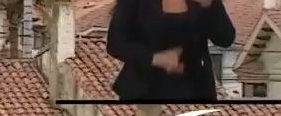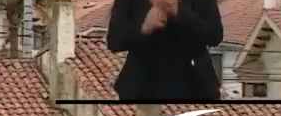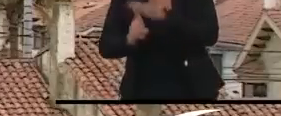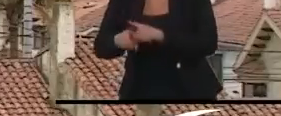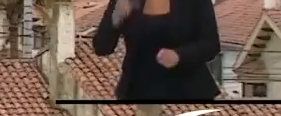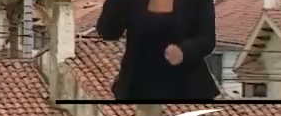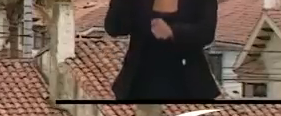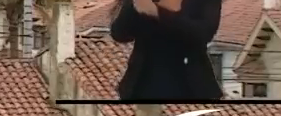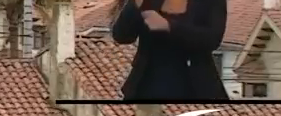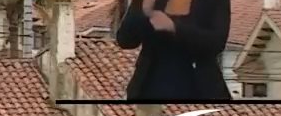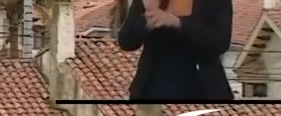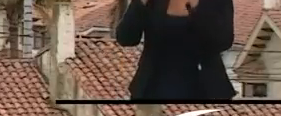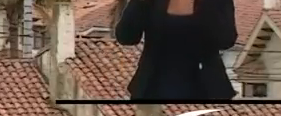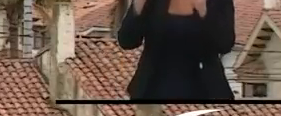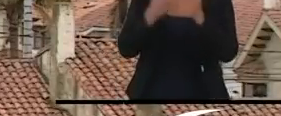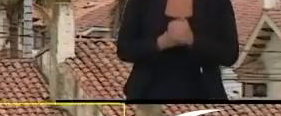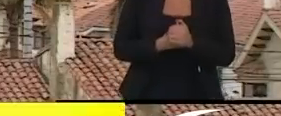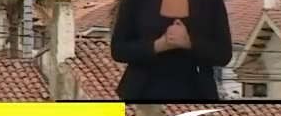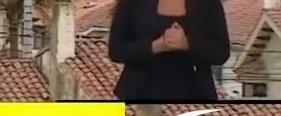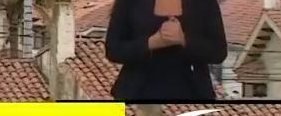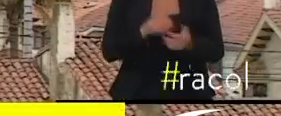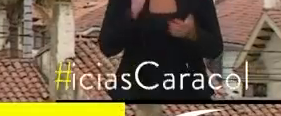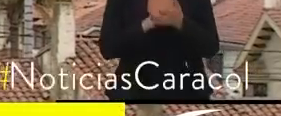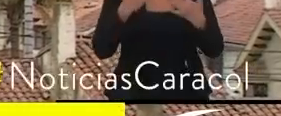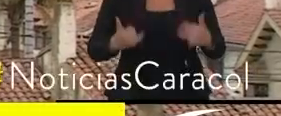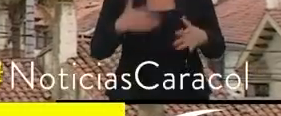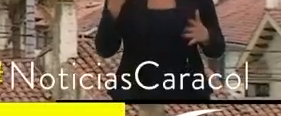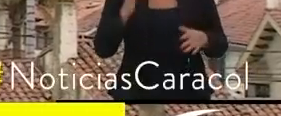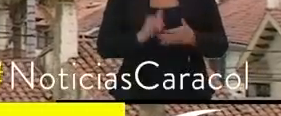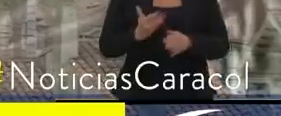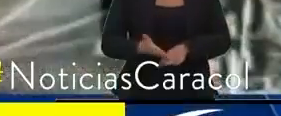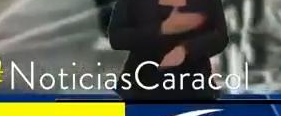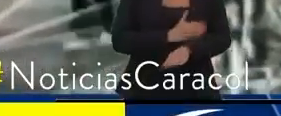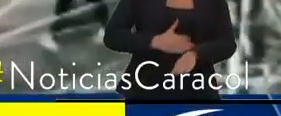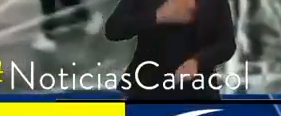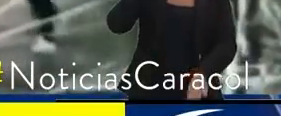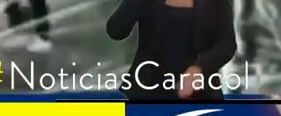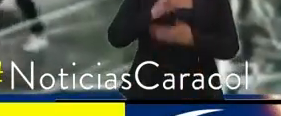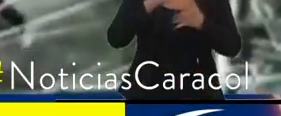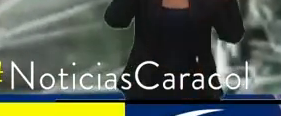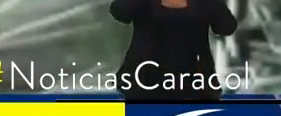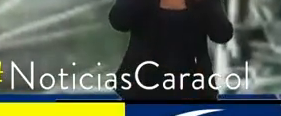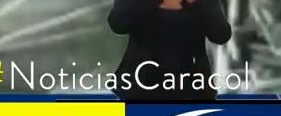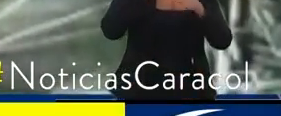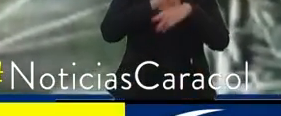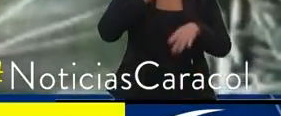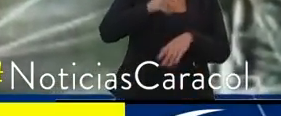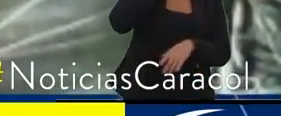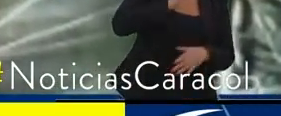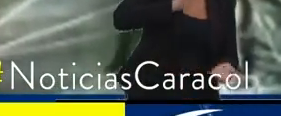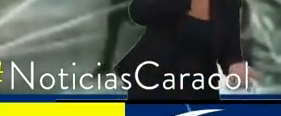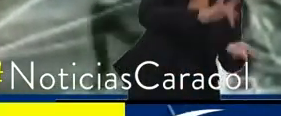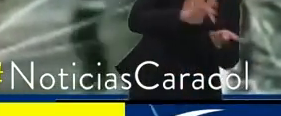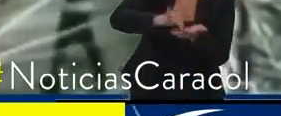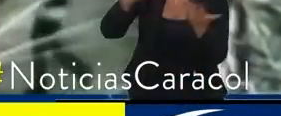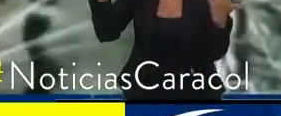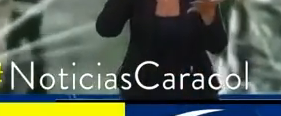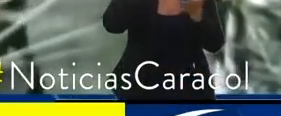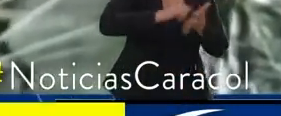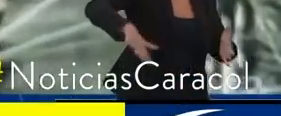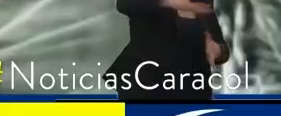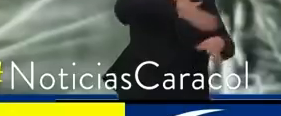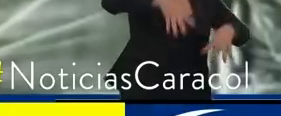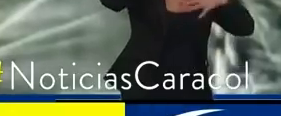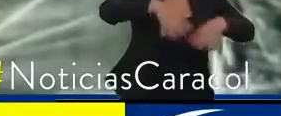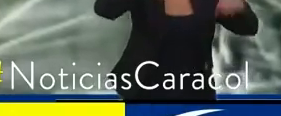es muy buenos días estuvimos en el ojo de la noche desde muy temprano en estas zonas donde se están dando las protestas